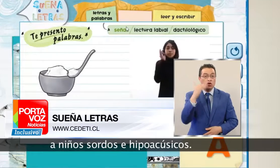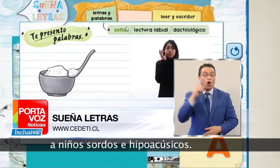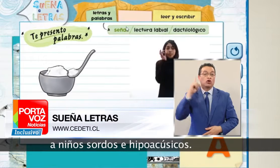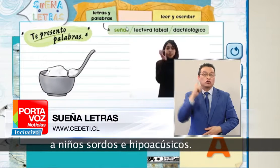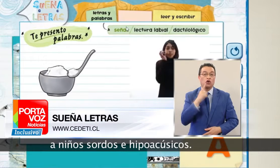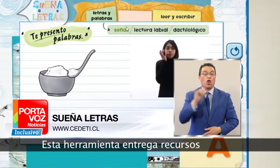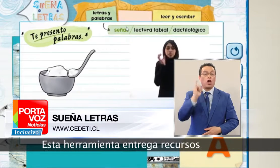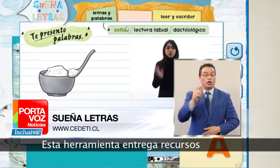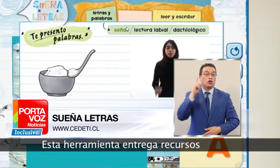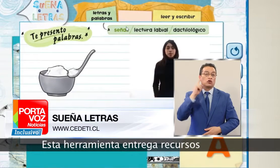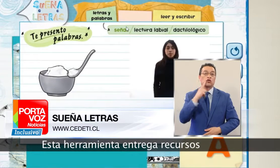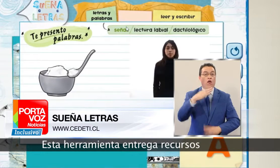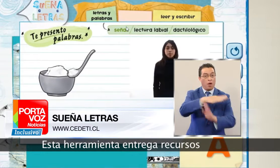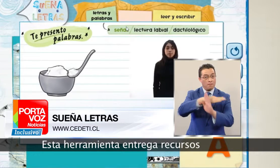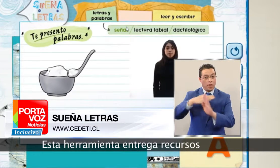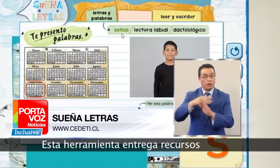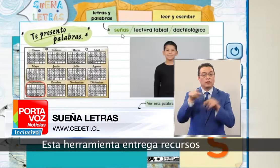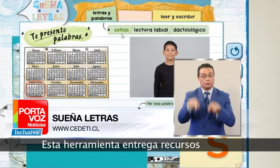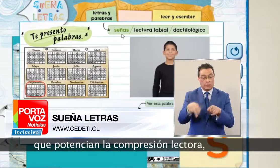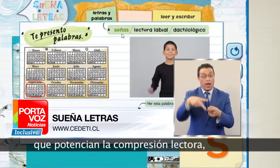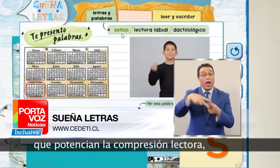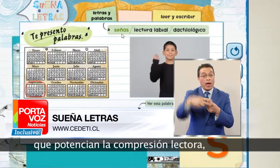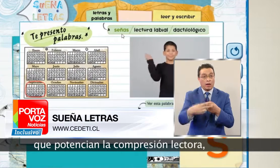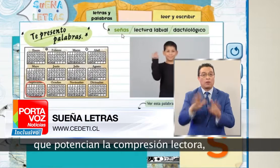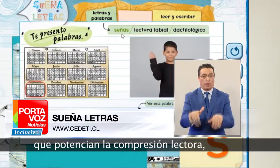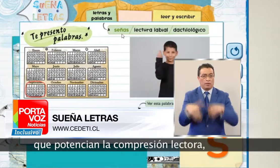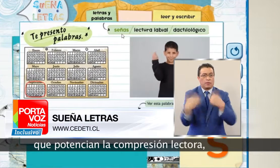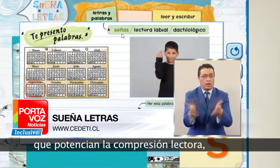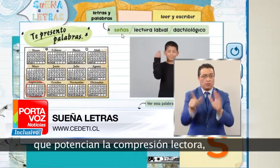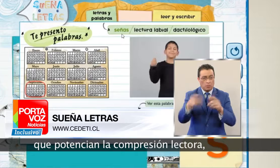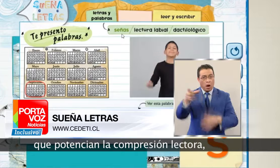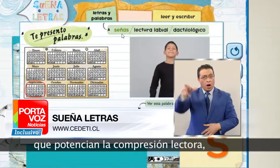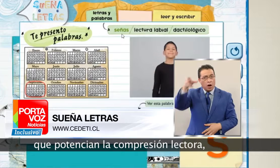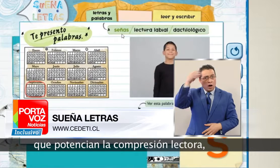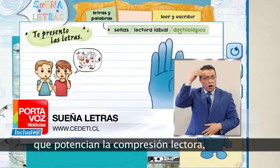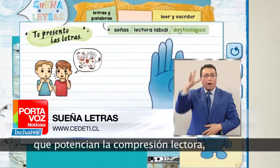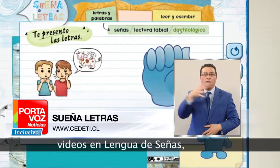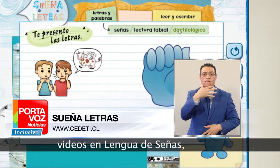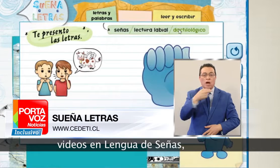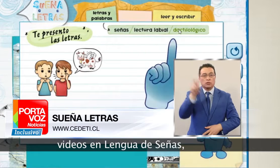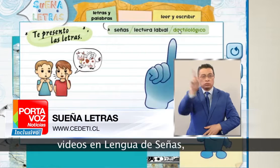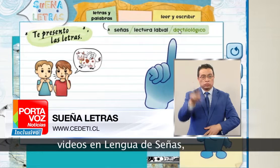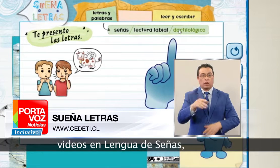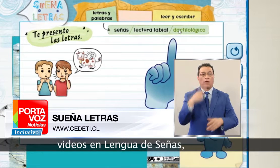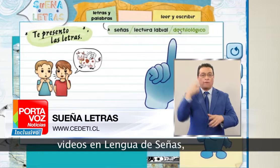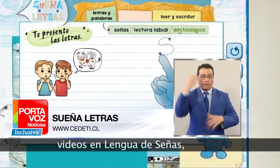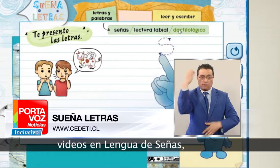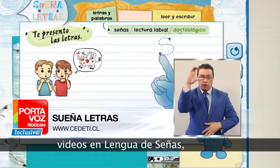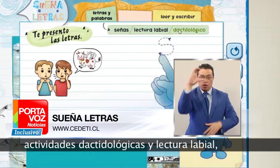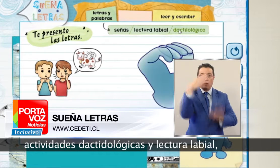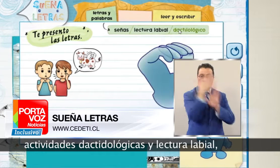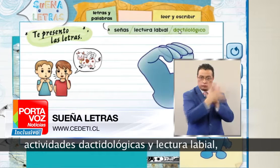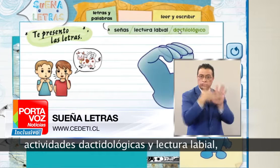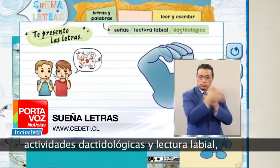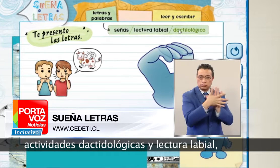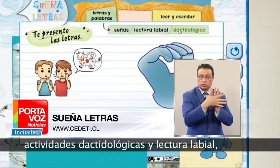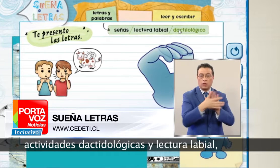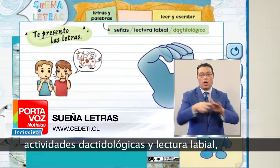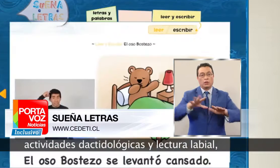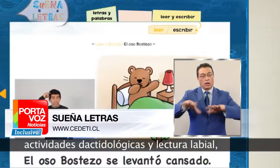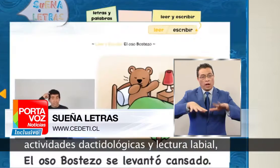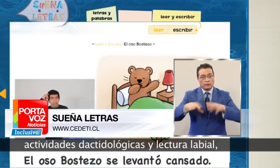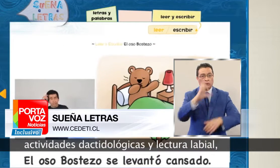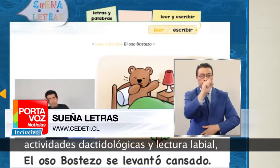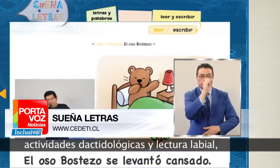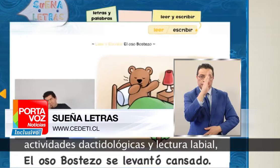e hipoacúsicos. Esta herramienta entrega recursos que potencian la comprensión lectora, videos en lengua de señas, actividades